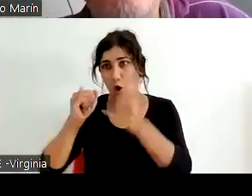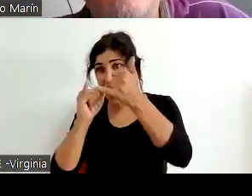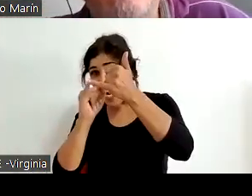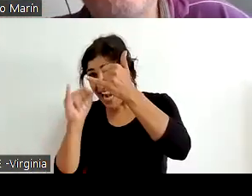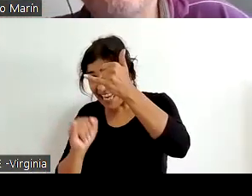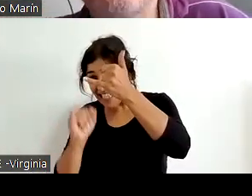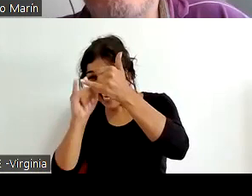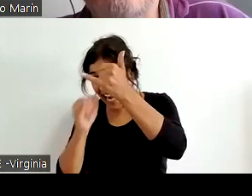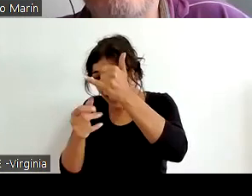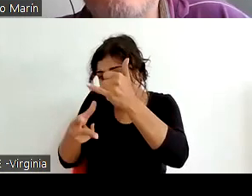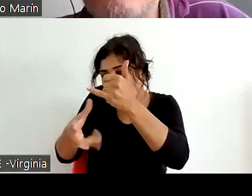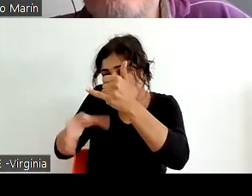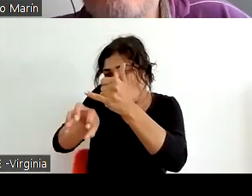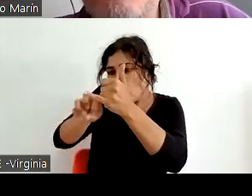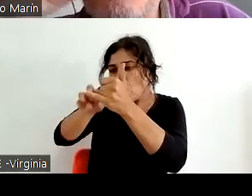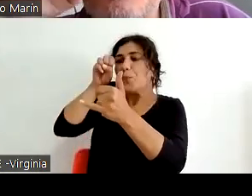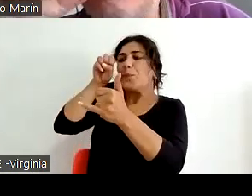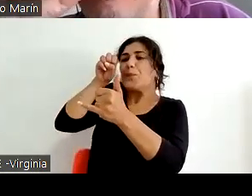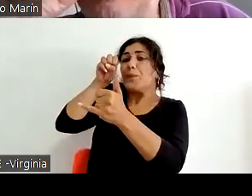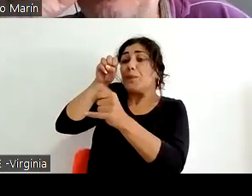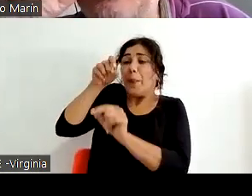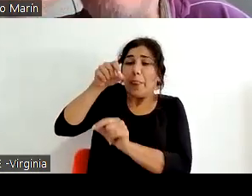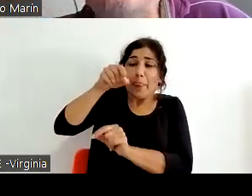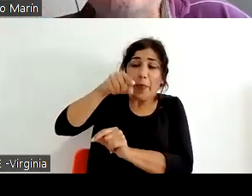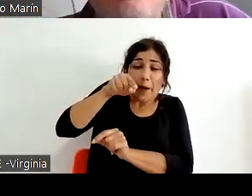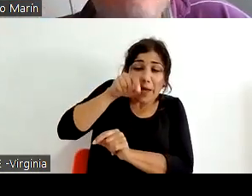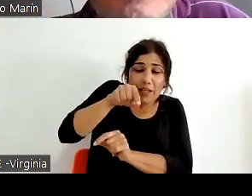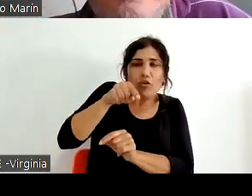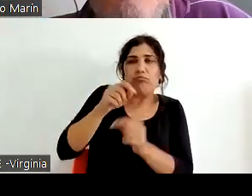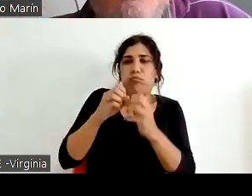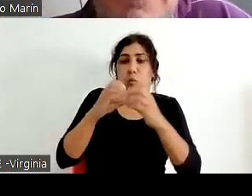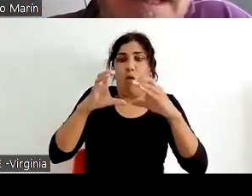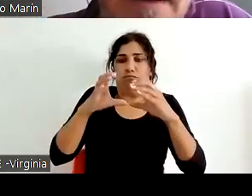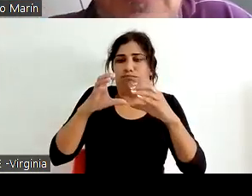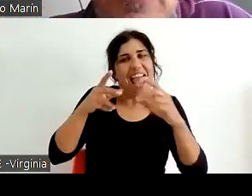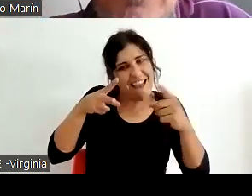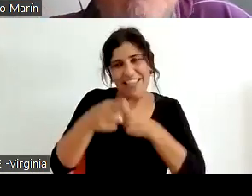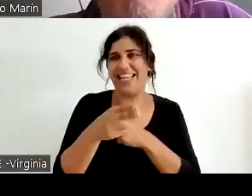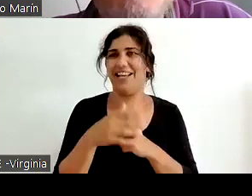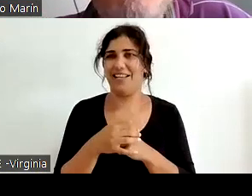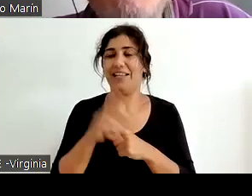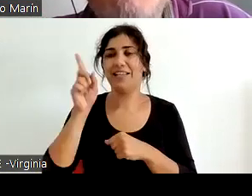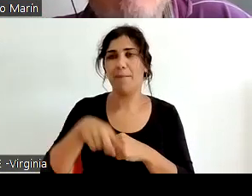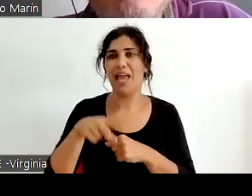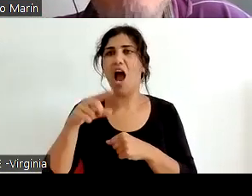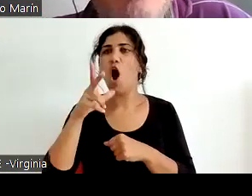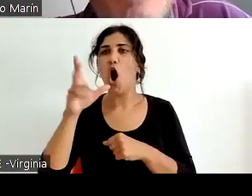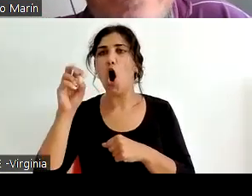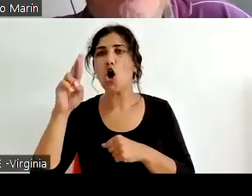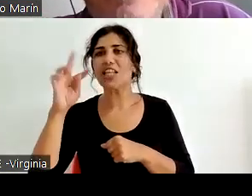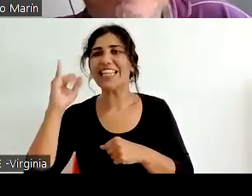extracto que es antiinflamatorio, que actúa como antiinflamatorio. La ortiga también tiene cierto efecto antiinflamatorio, pero fundamentalmente la